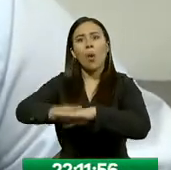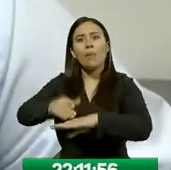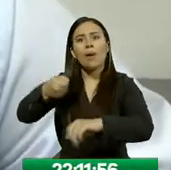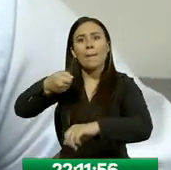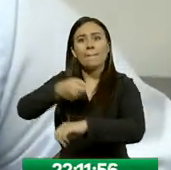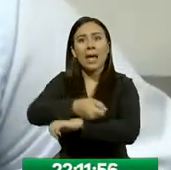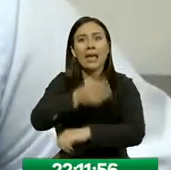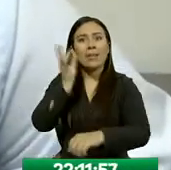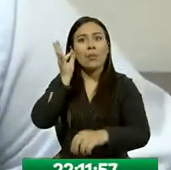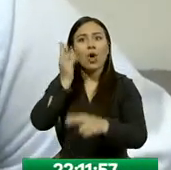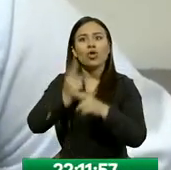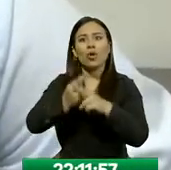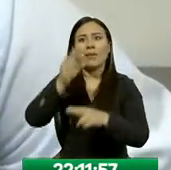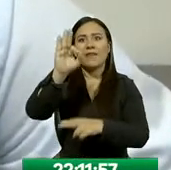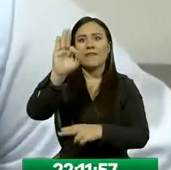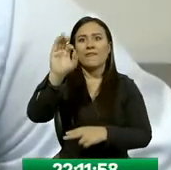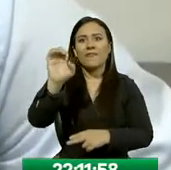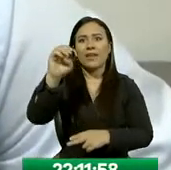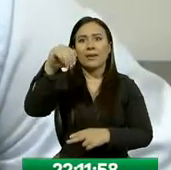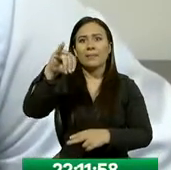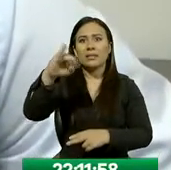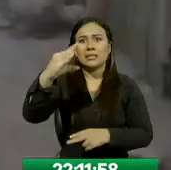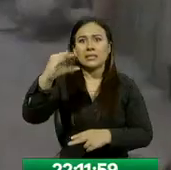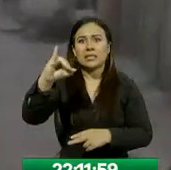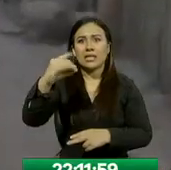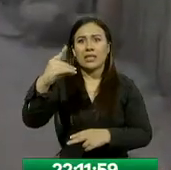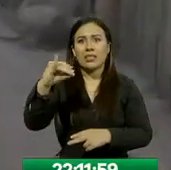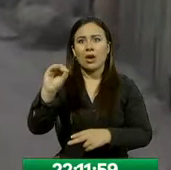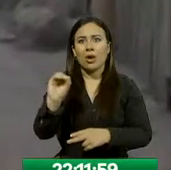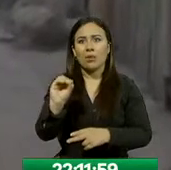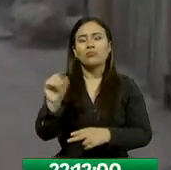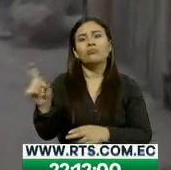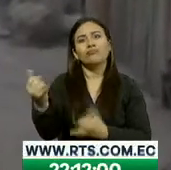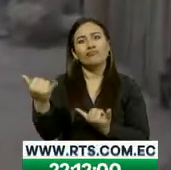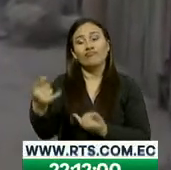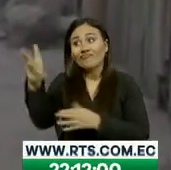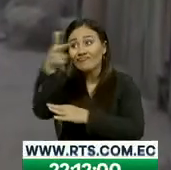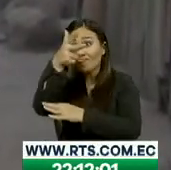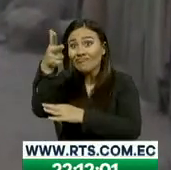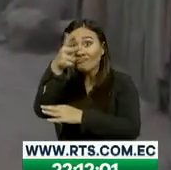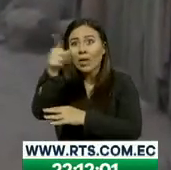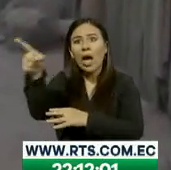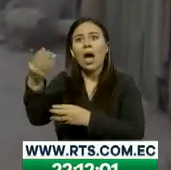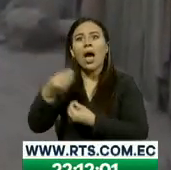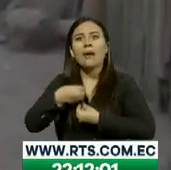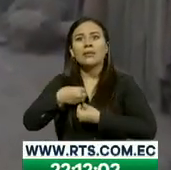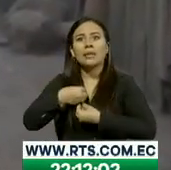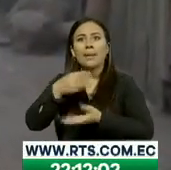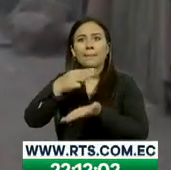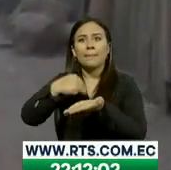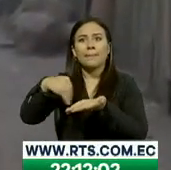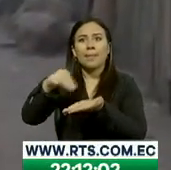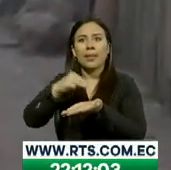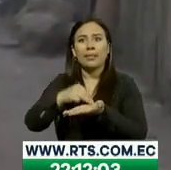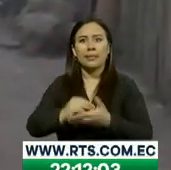artículo 141 del Código Orgánico Integral Penal. Con cámaras, Eduardo García, desde la provincia de Manabí, informó Wendy Delgado.